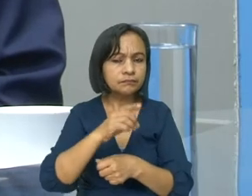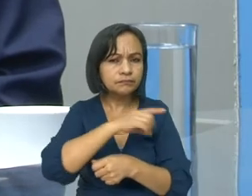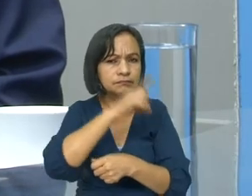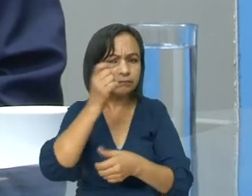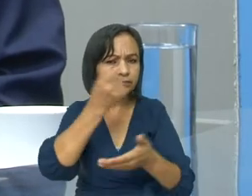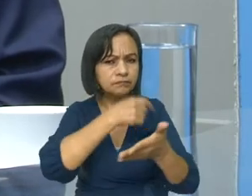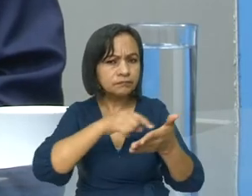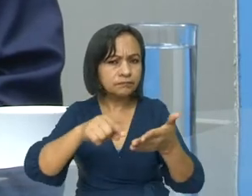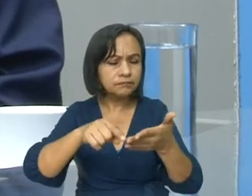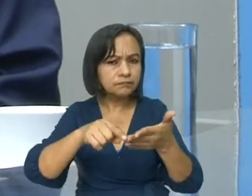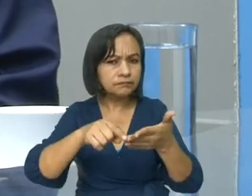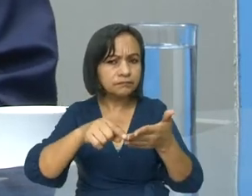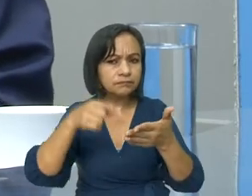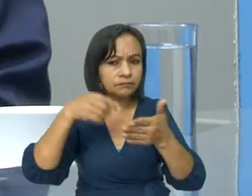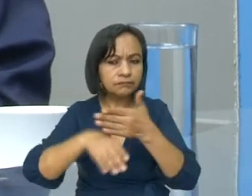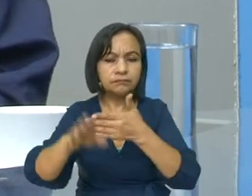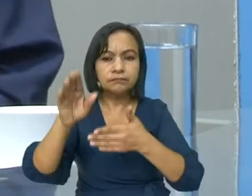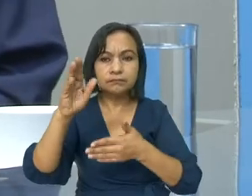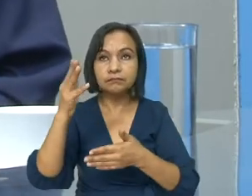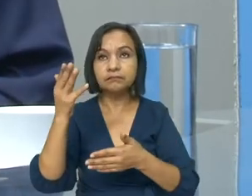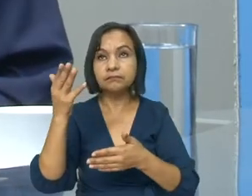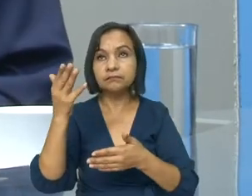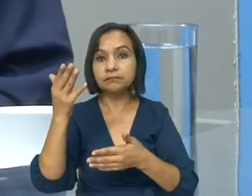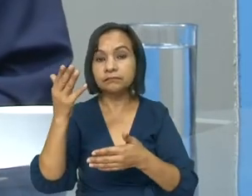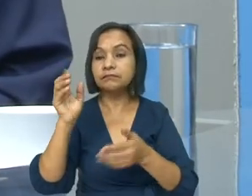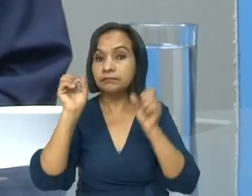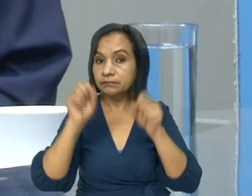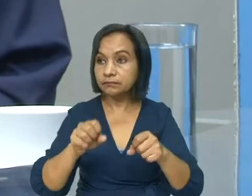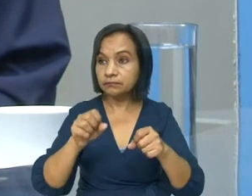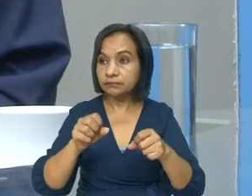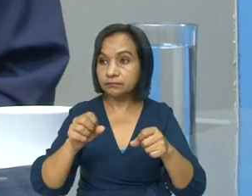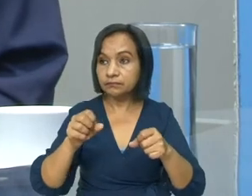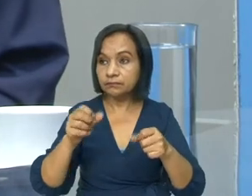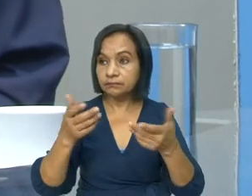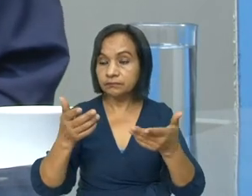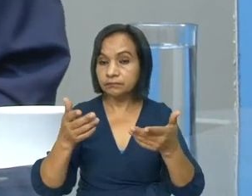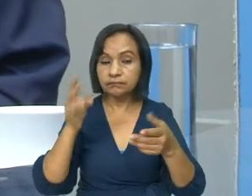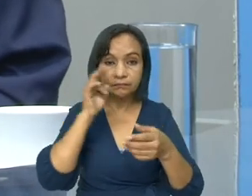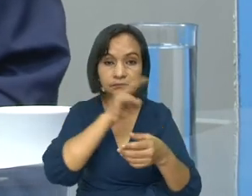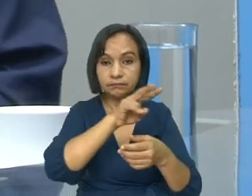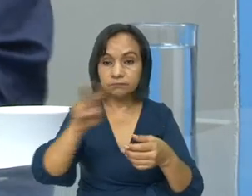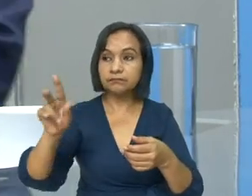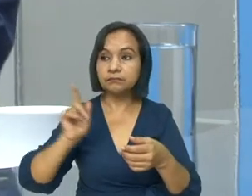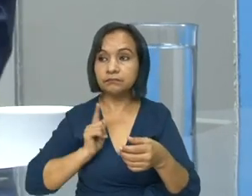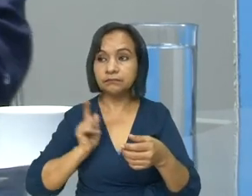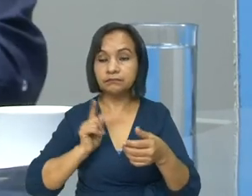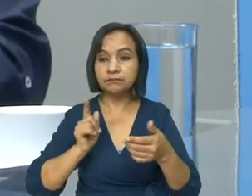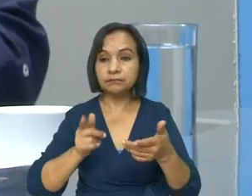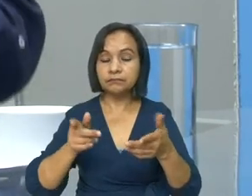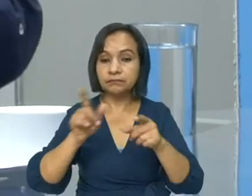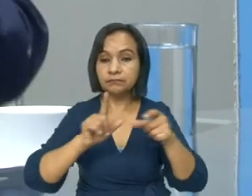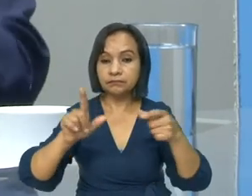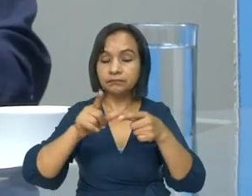9? Pues lógicamente, si tenés la oportunidad de disfrutar de un lugar con ese paisaje que tenés, con el lago de